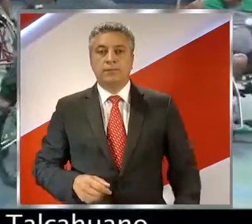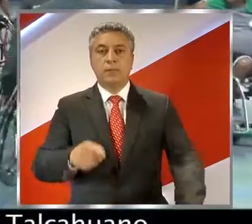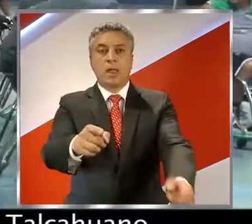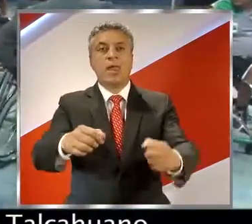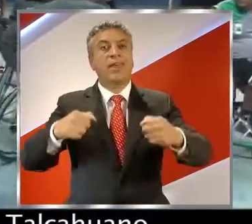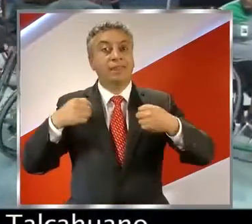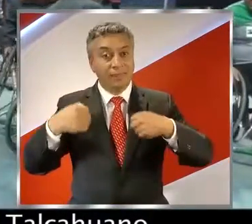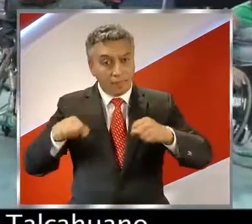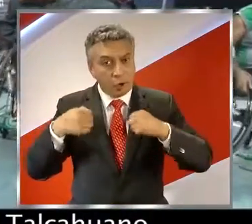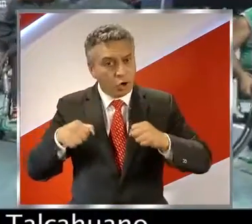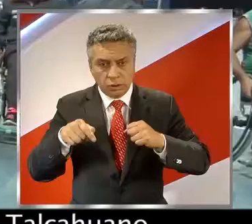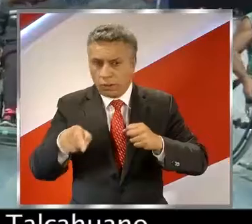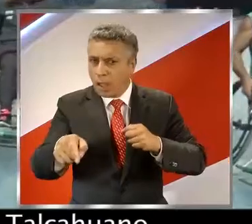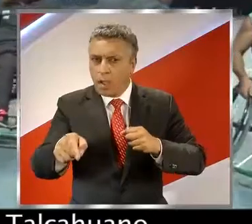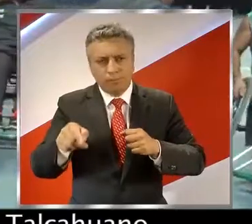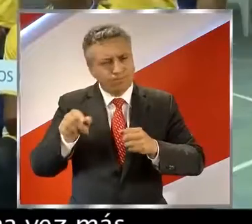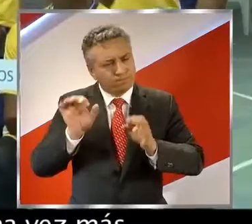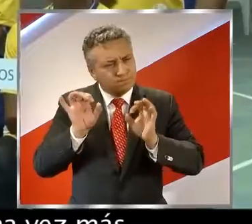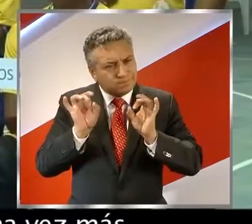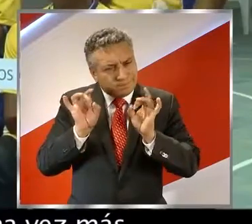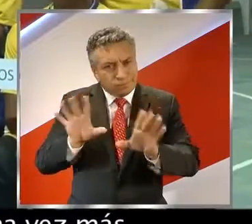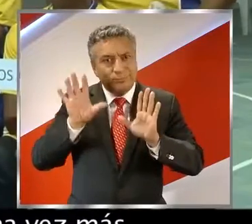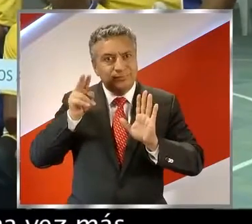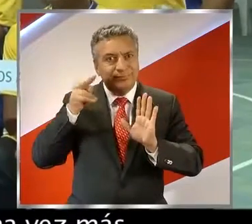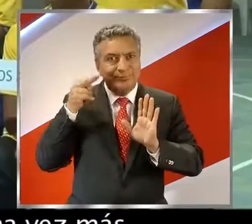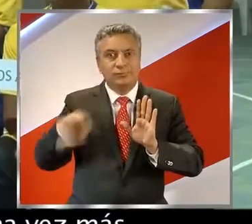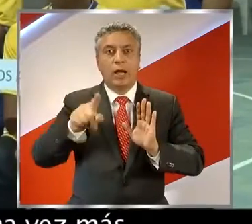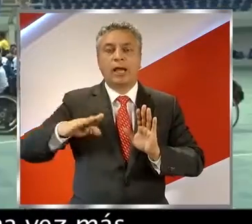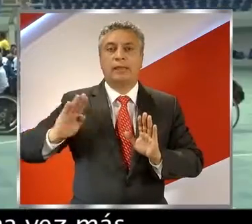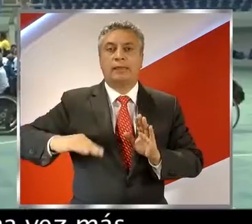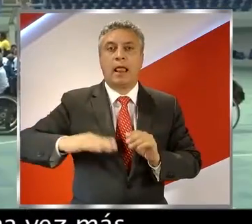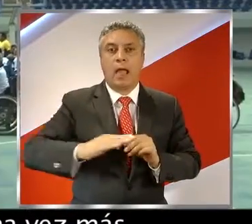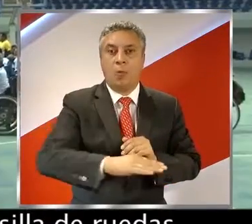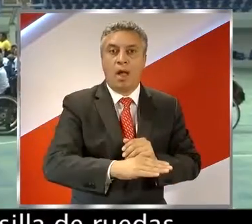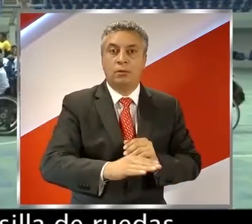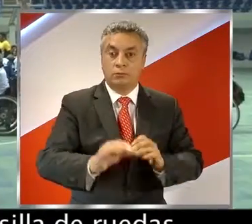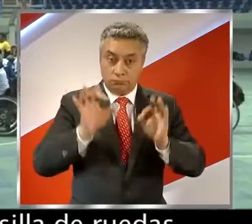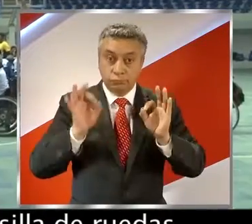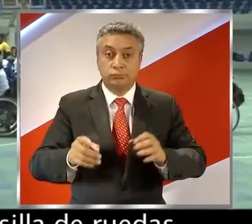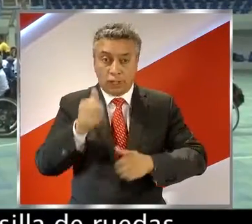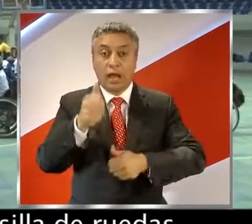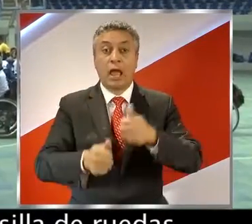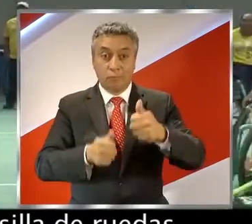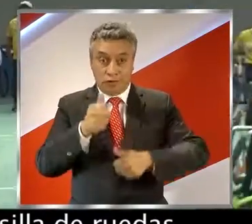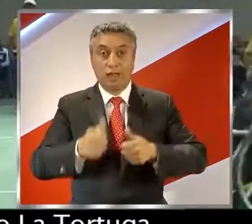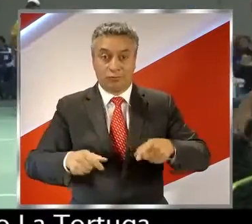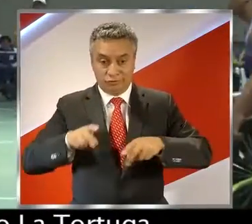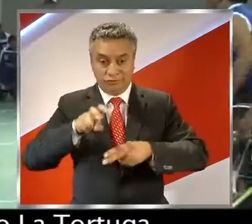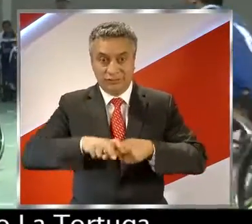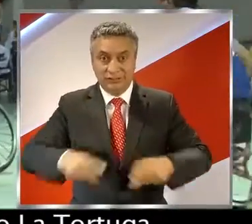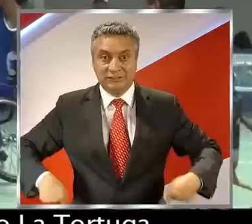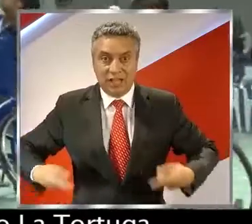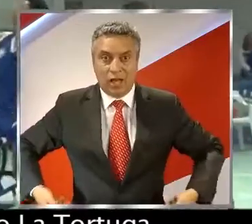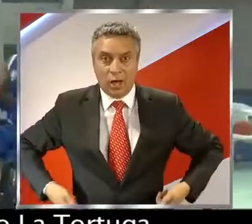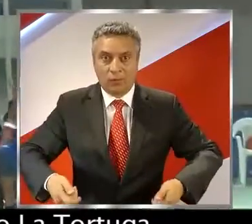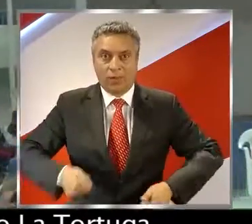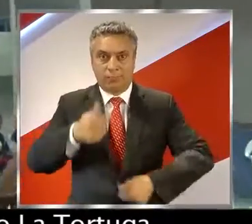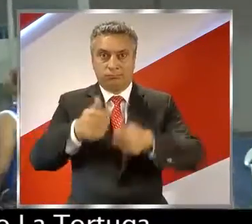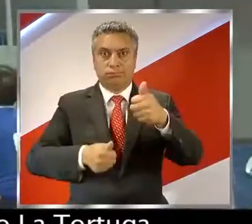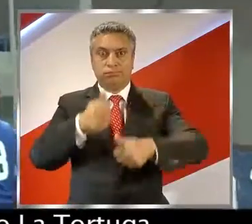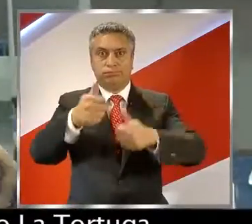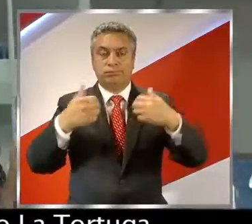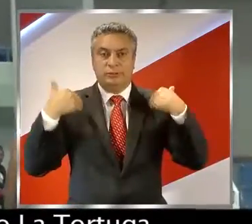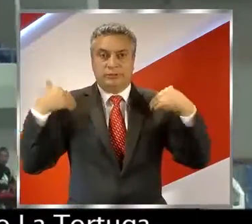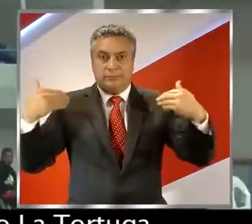El deporte es algo propio de Talcahuano y así quedó confirmado una vez más con el campeonato regional en silla de ruedas que se disputó en el gimnasio La